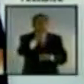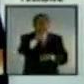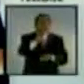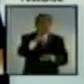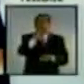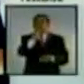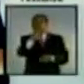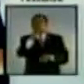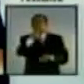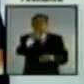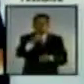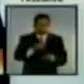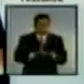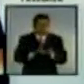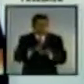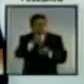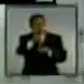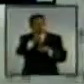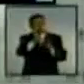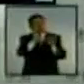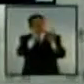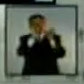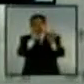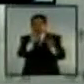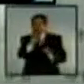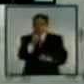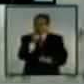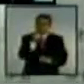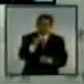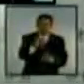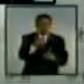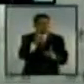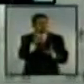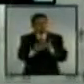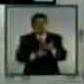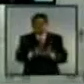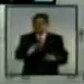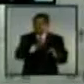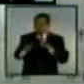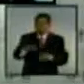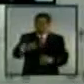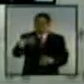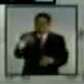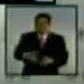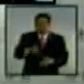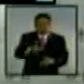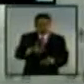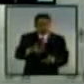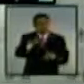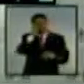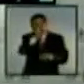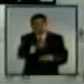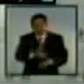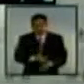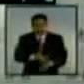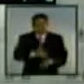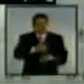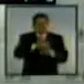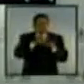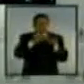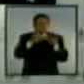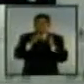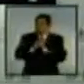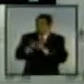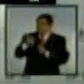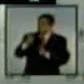Montiel Rojas, por su ejemplo de tenacidad y de trabajo, sinceramente lamento que